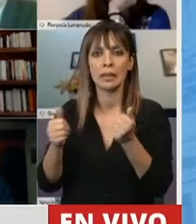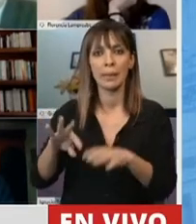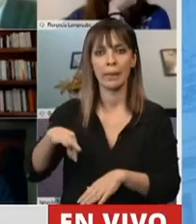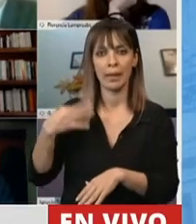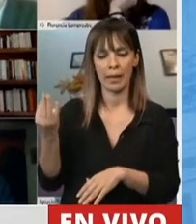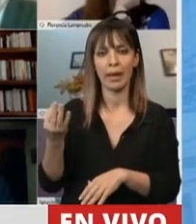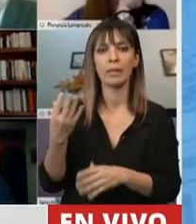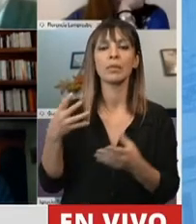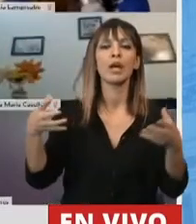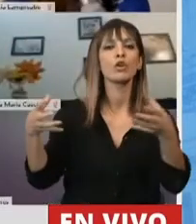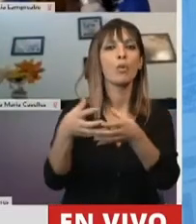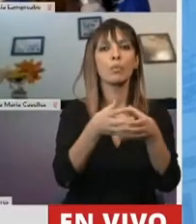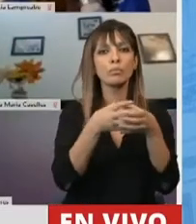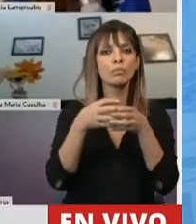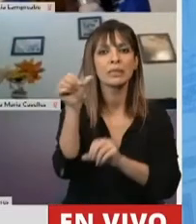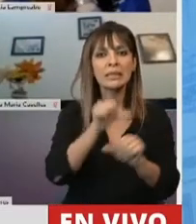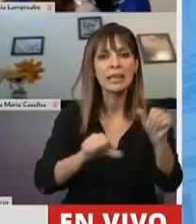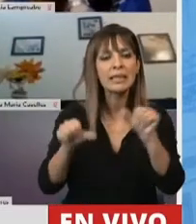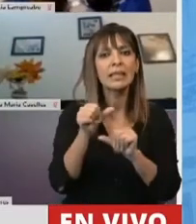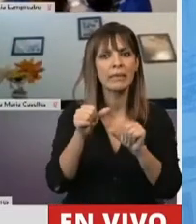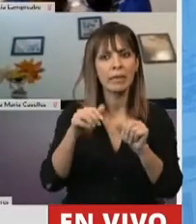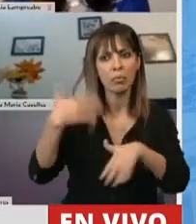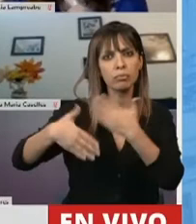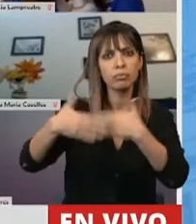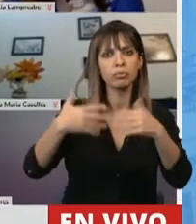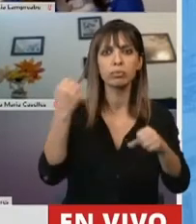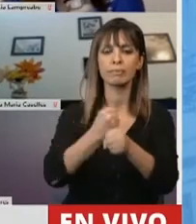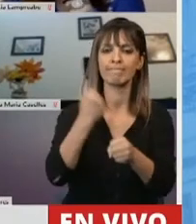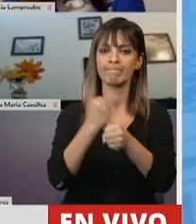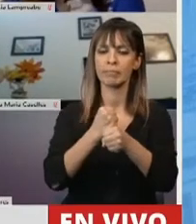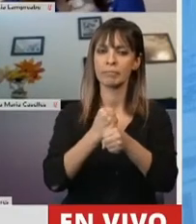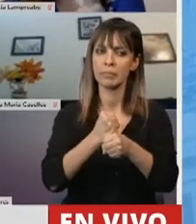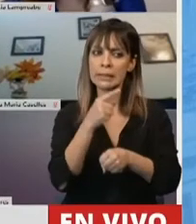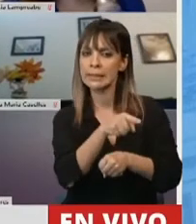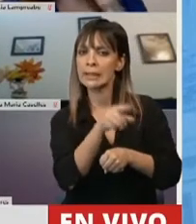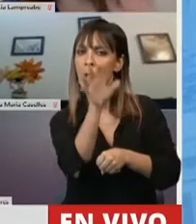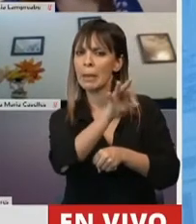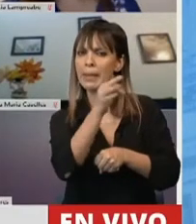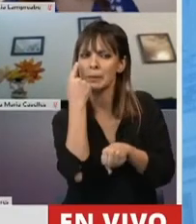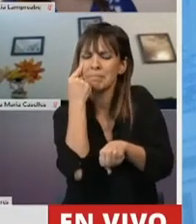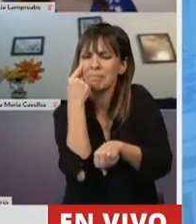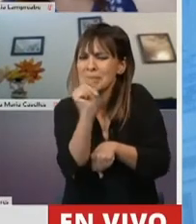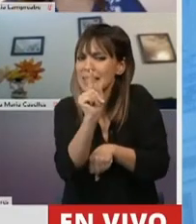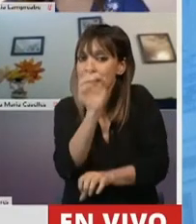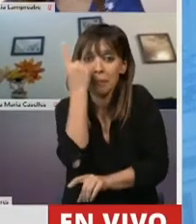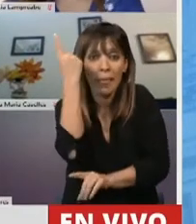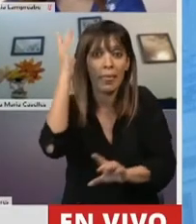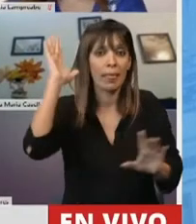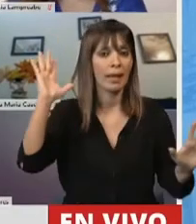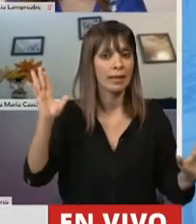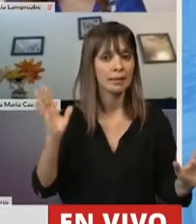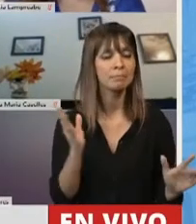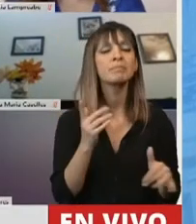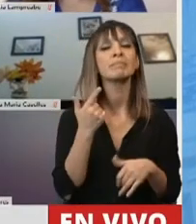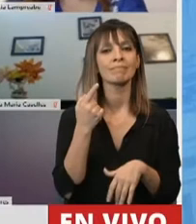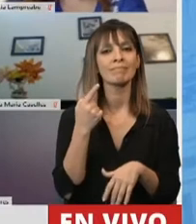venido trabajando a pasos agigantados frente a este virus desconocido para el mundo. Hemos tenido la